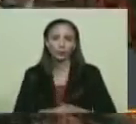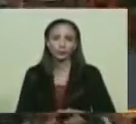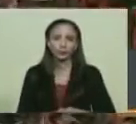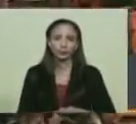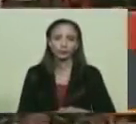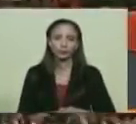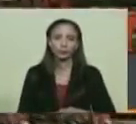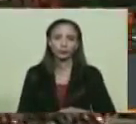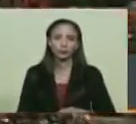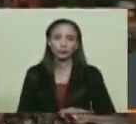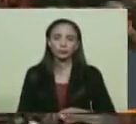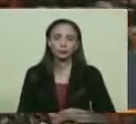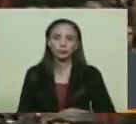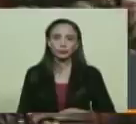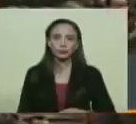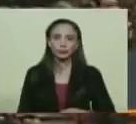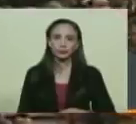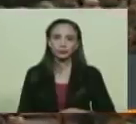Cuadrantes de Paz.